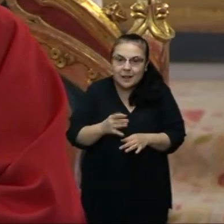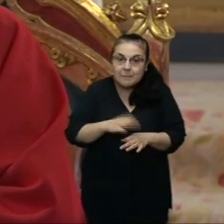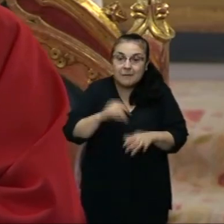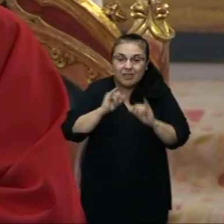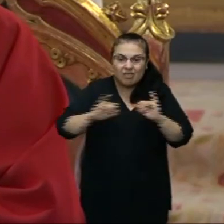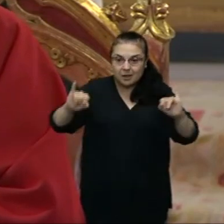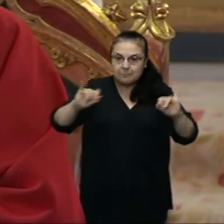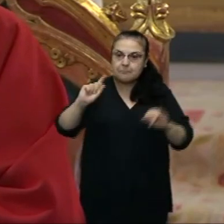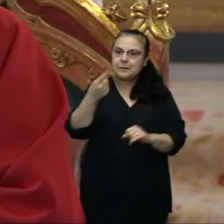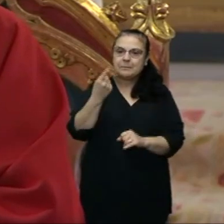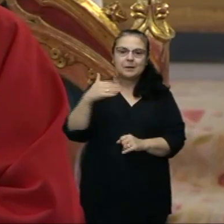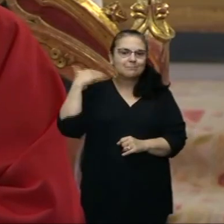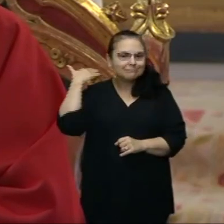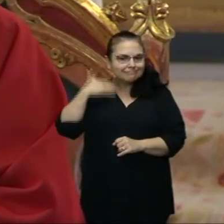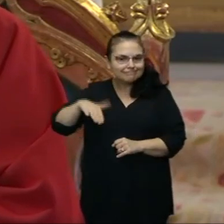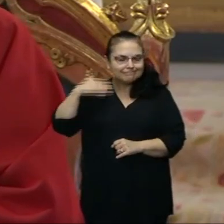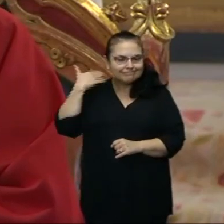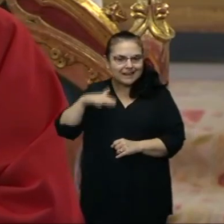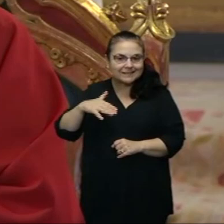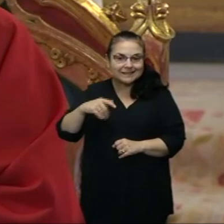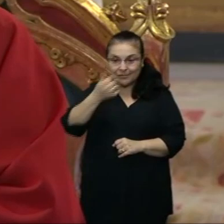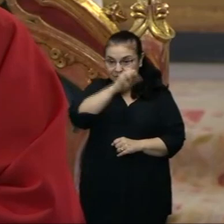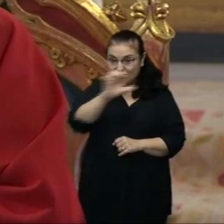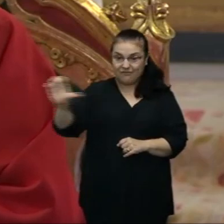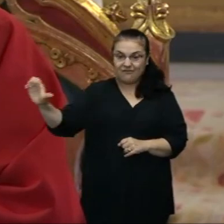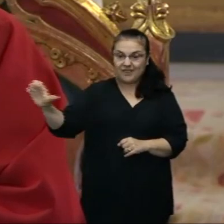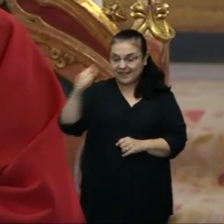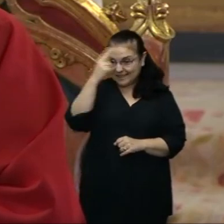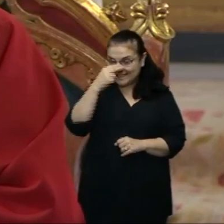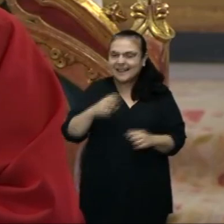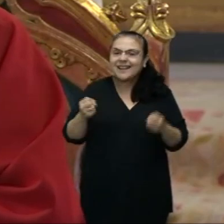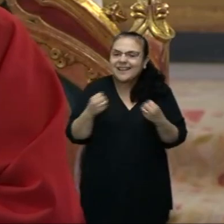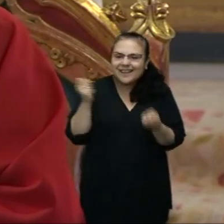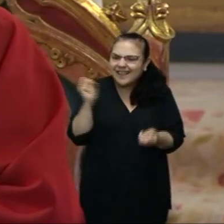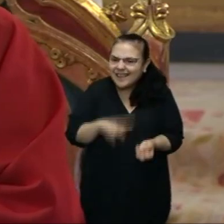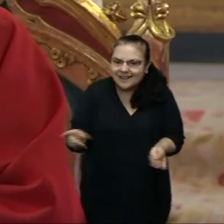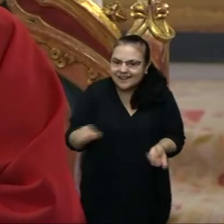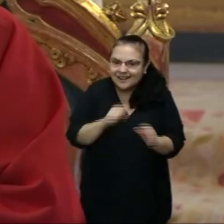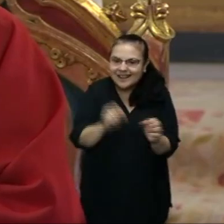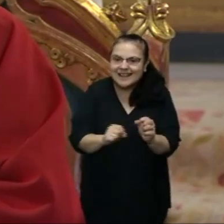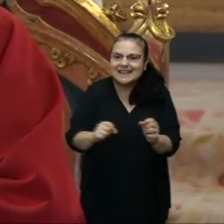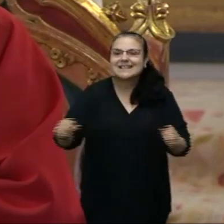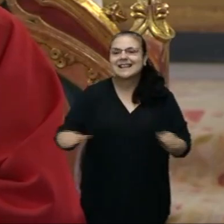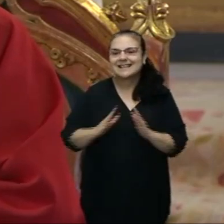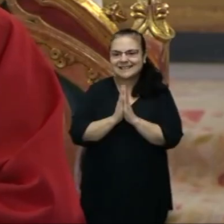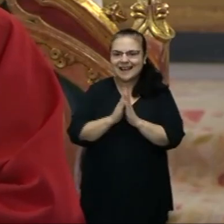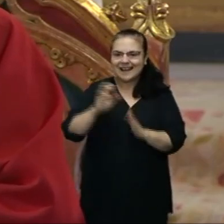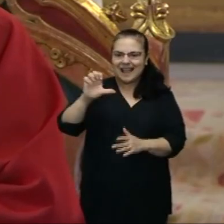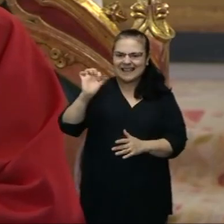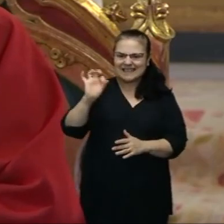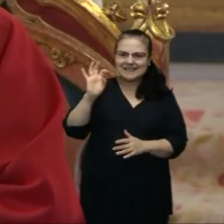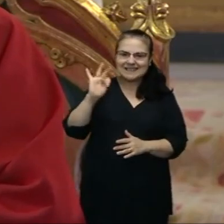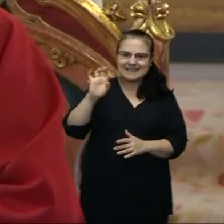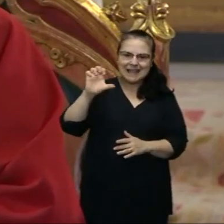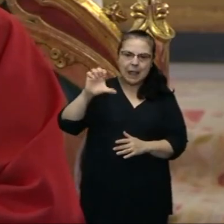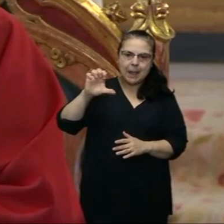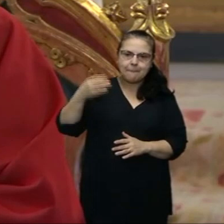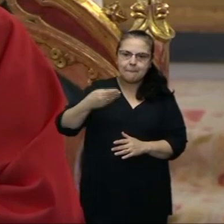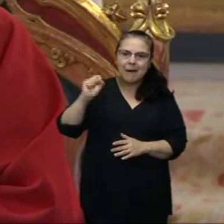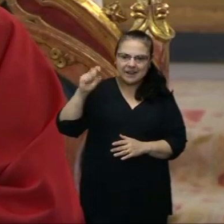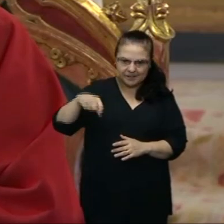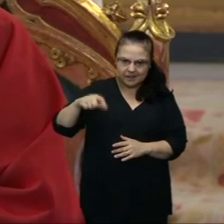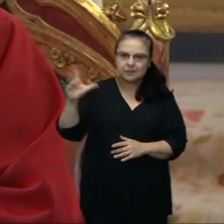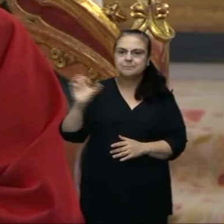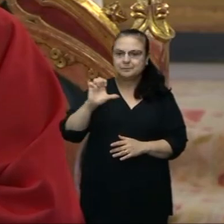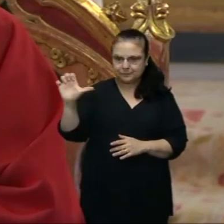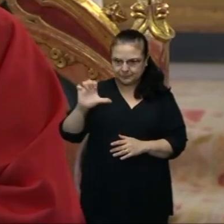primer mártir de la fe cristiana, San Esteban. Así nos lo narra el libro de los